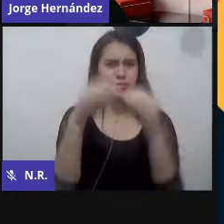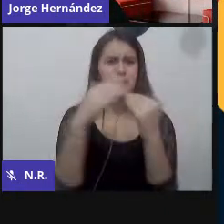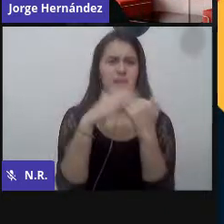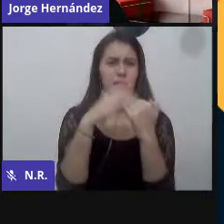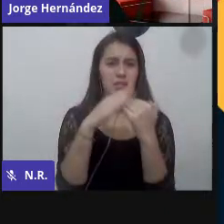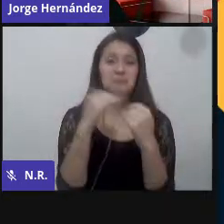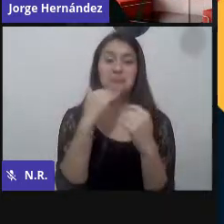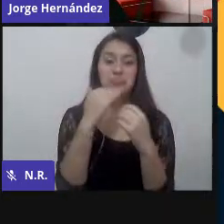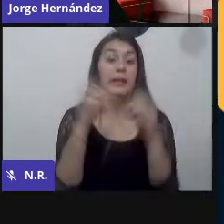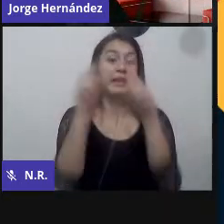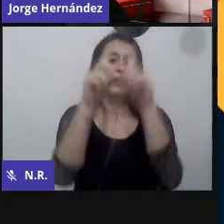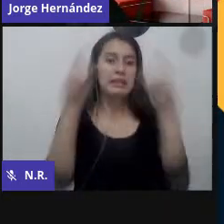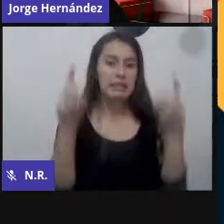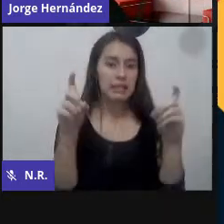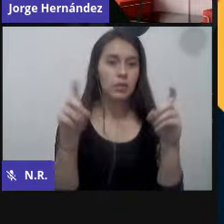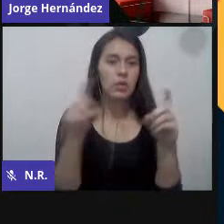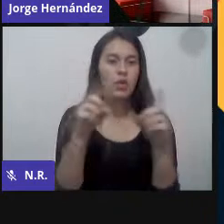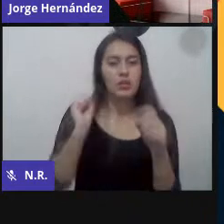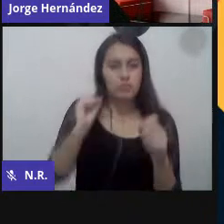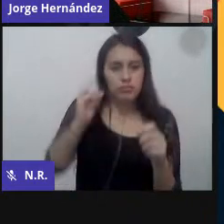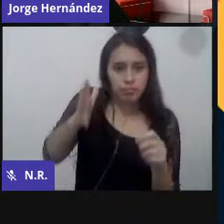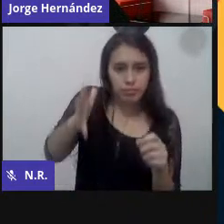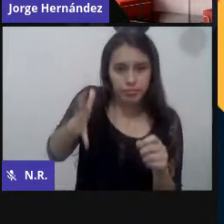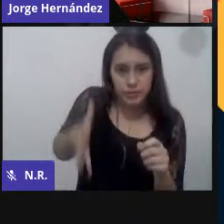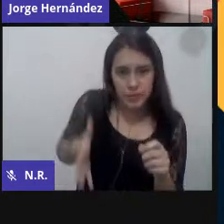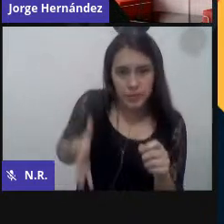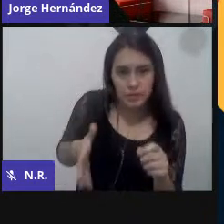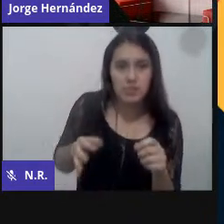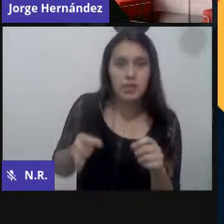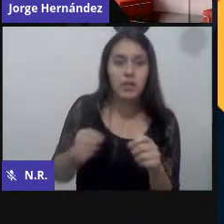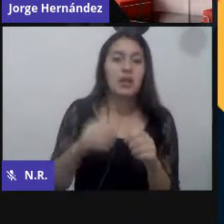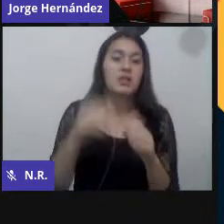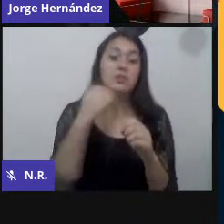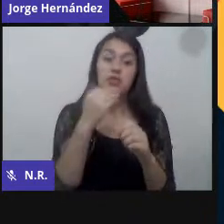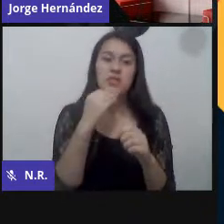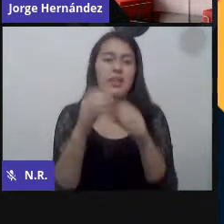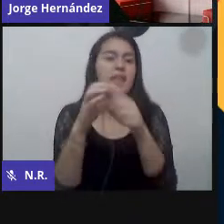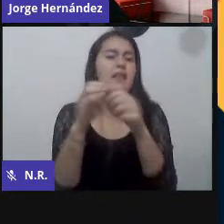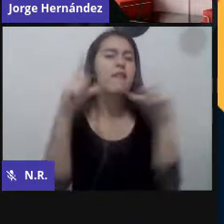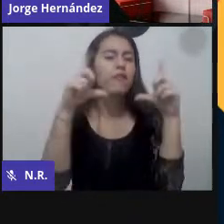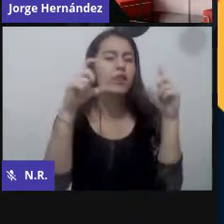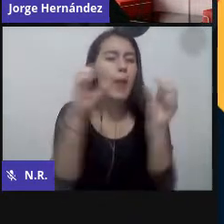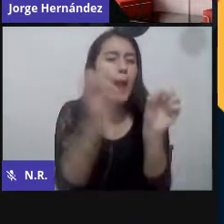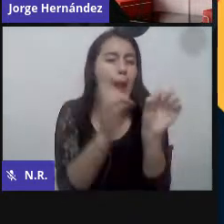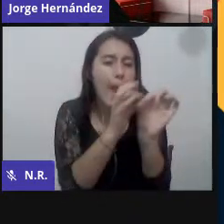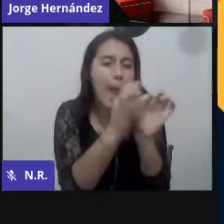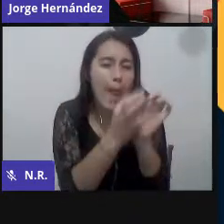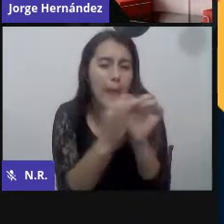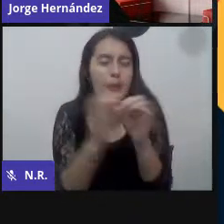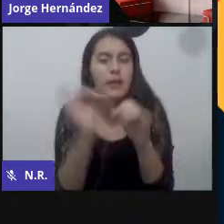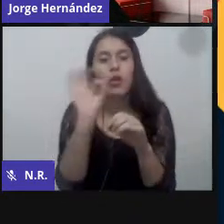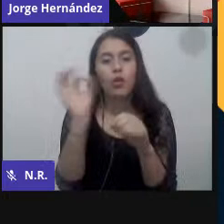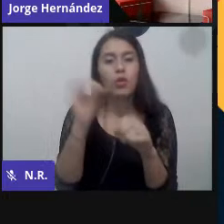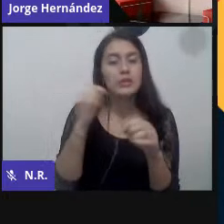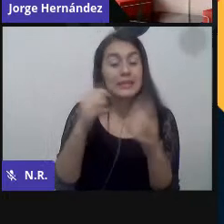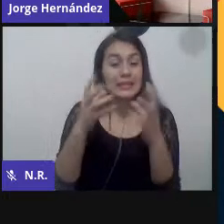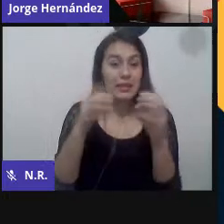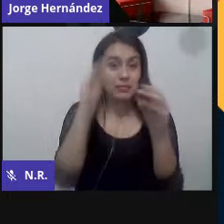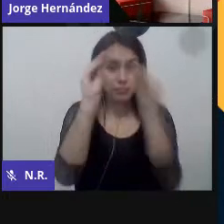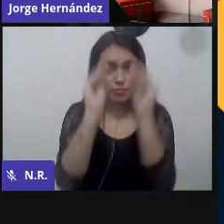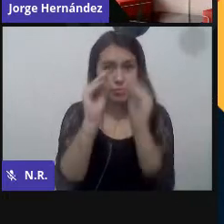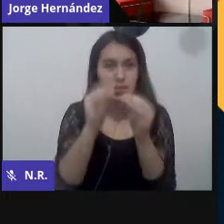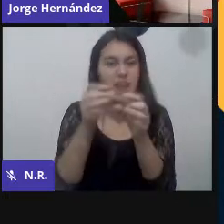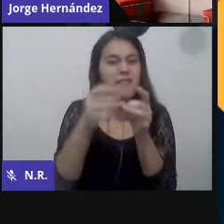título, el cuerpo del video, si desean agregar una miniatura, y si desean programar una